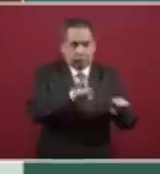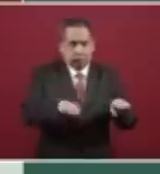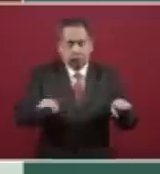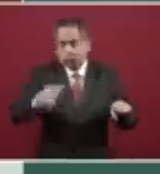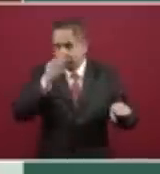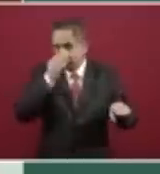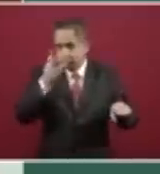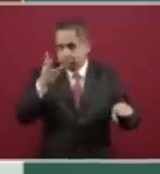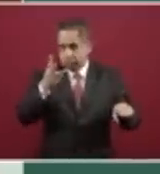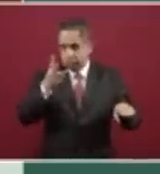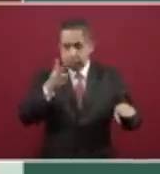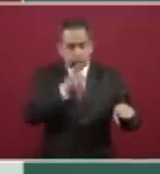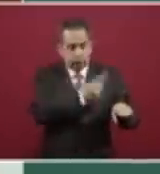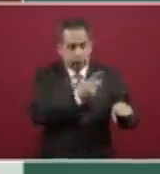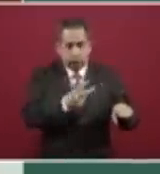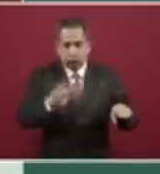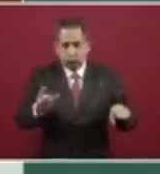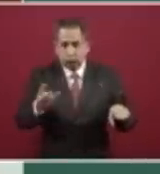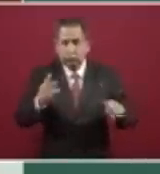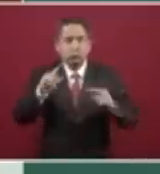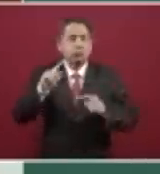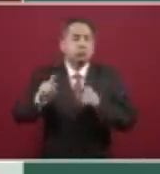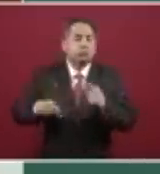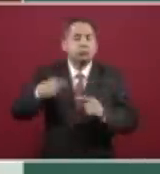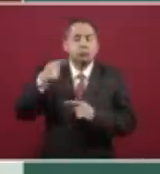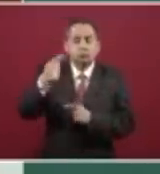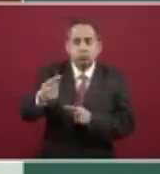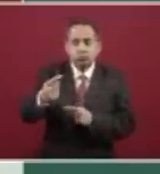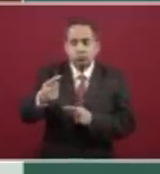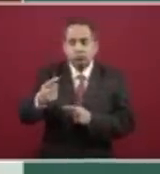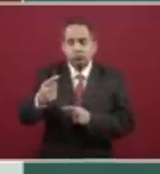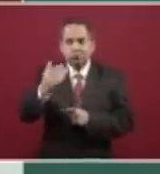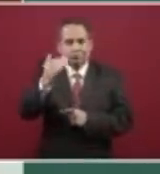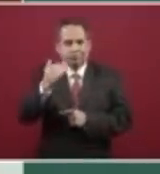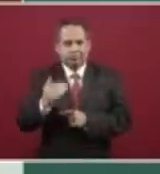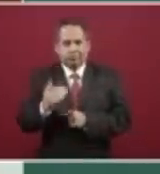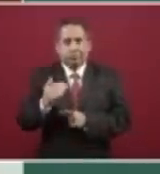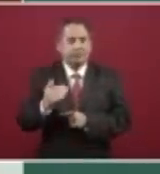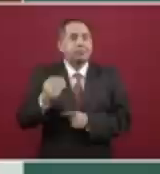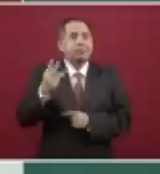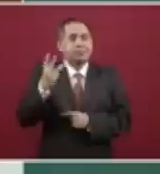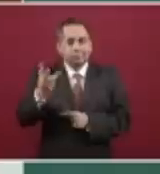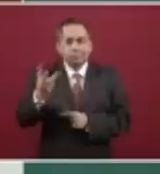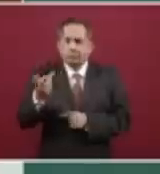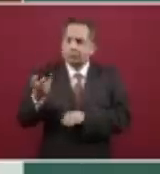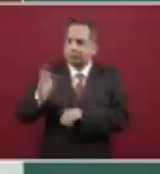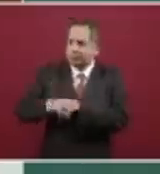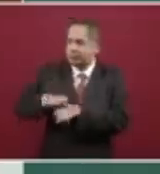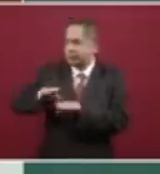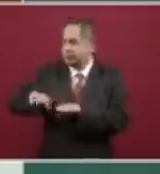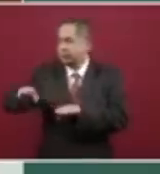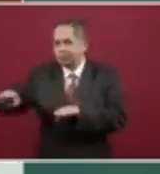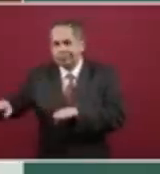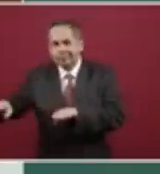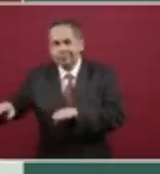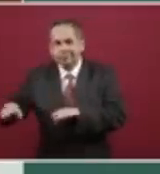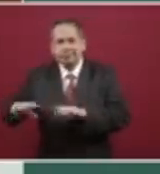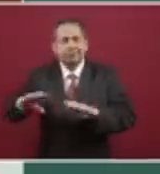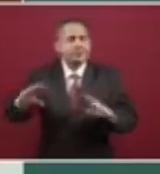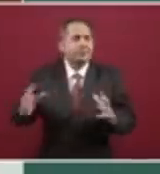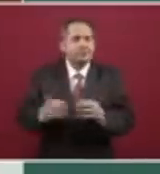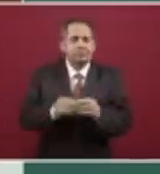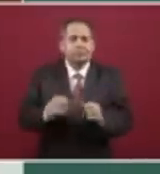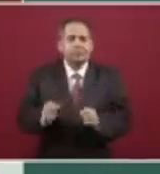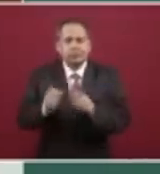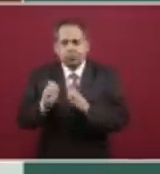y habría que construir otras tres pistas que es el segundo renglón en una segunda etapa y que representa además la construcción de un